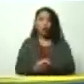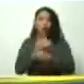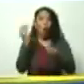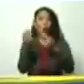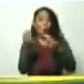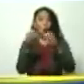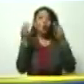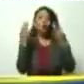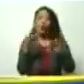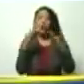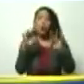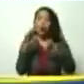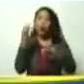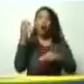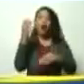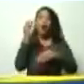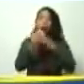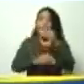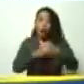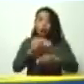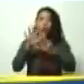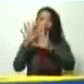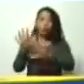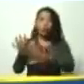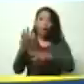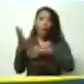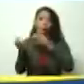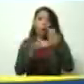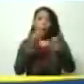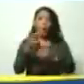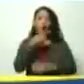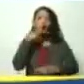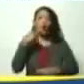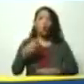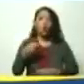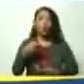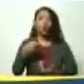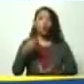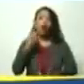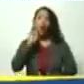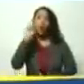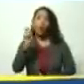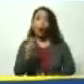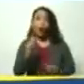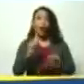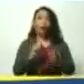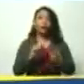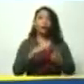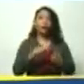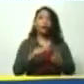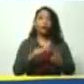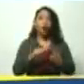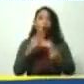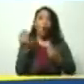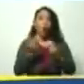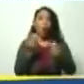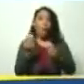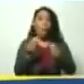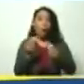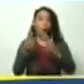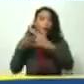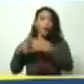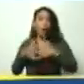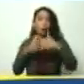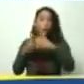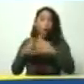normalmente se hace como hace Rusia con Ucrania como hace Estados